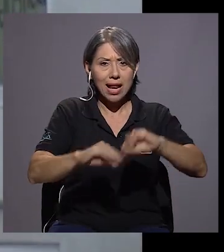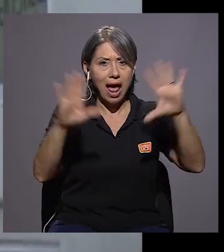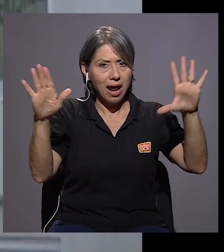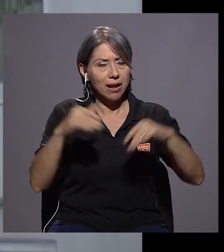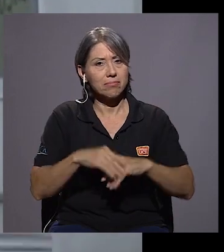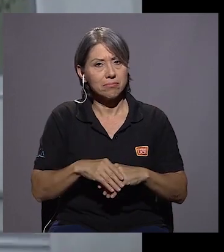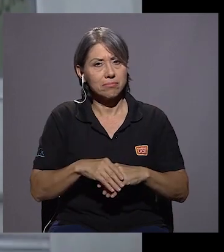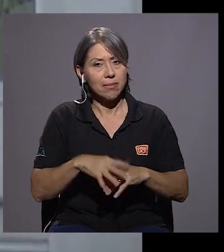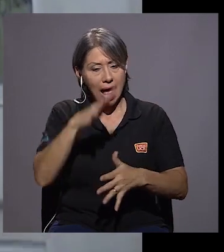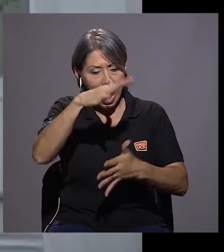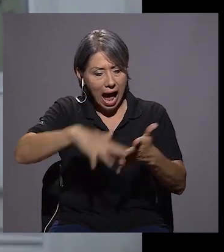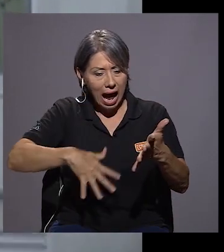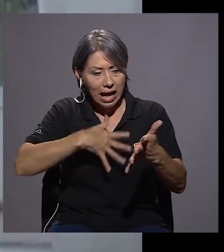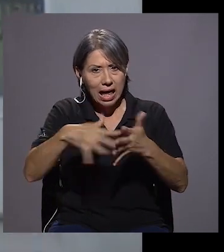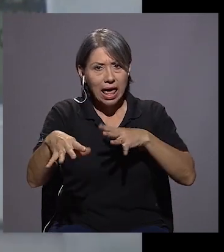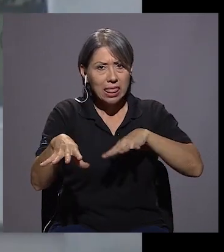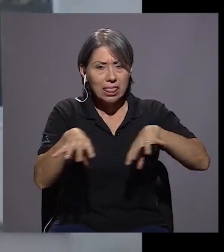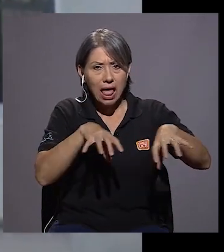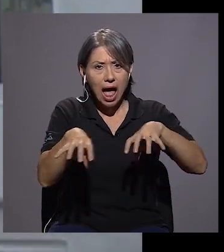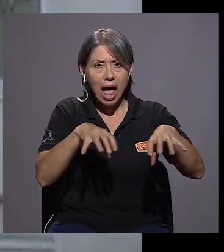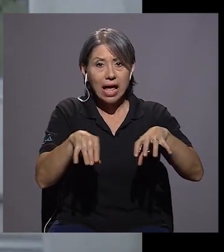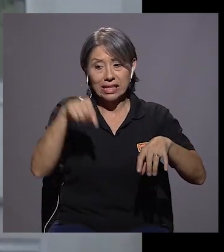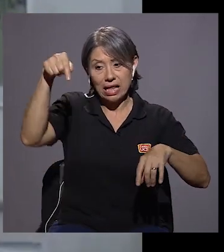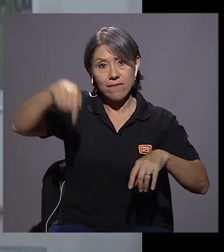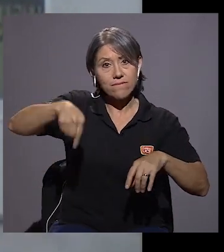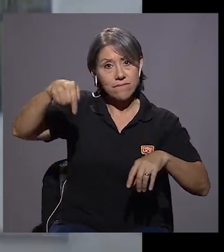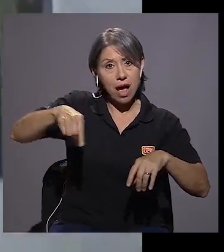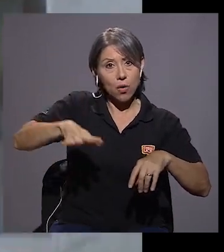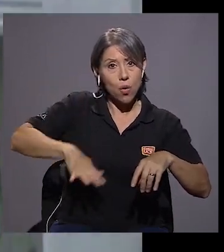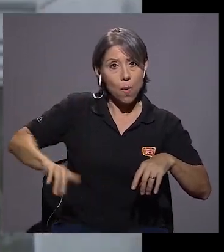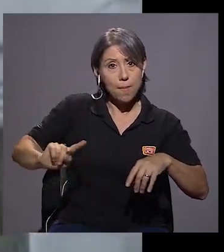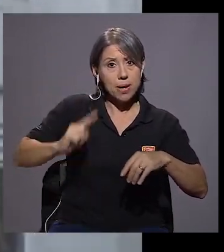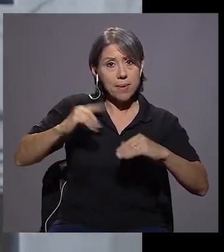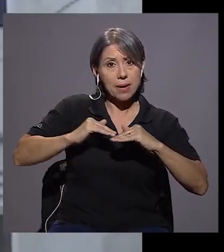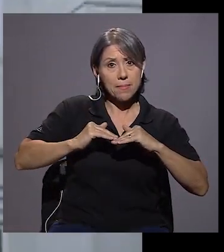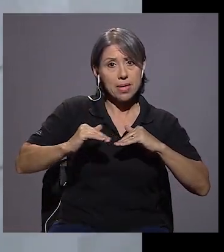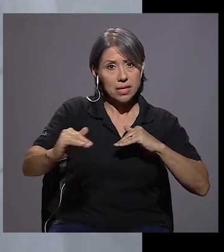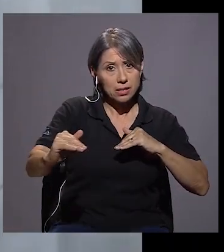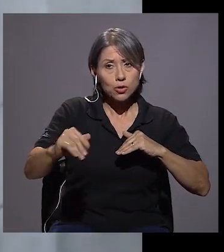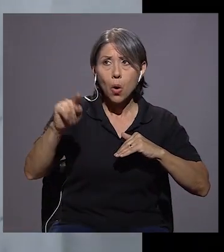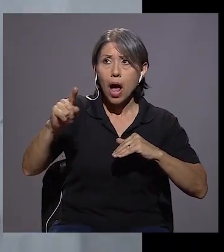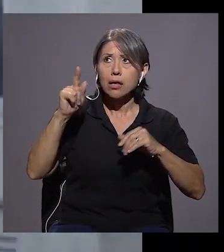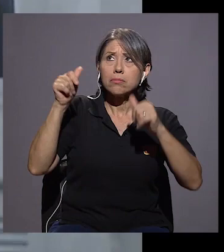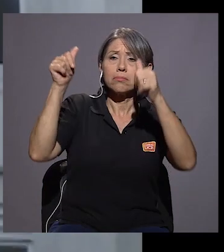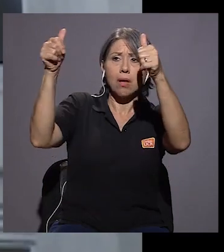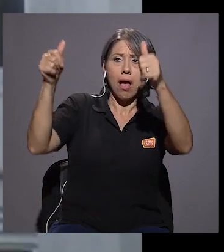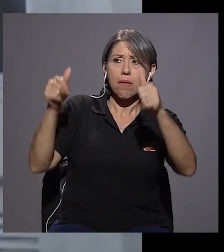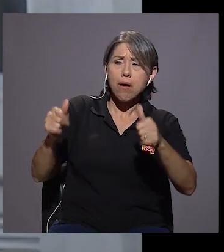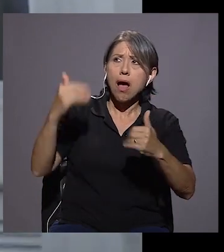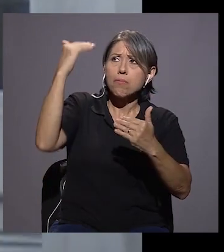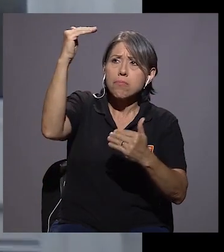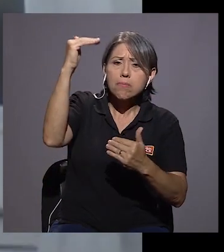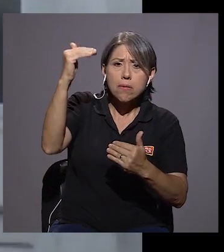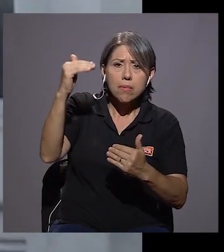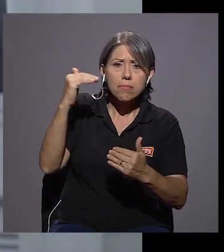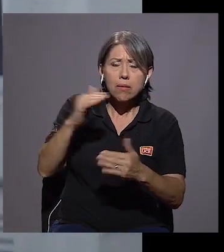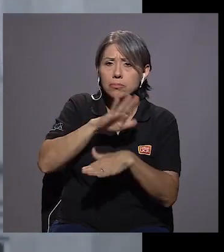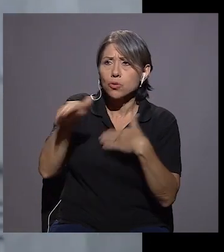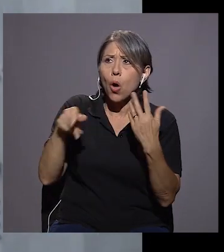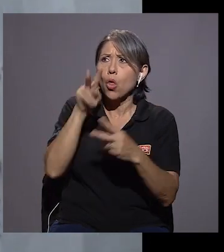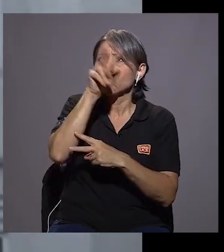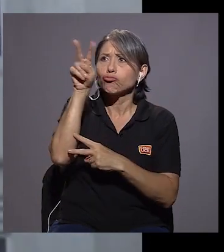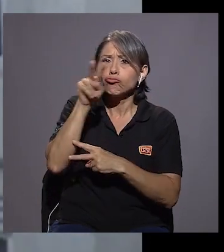clara, que esa agenda pues está abajo en el lobby, en el primer piso, está grande, todos